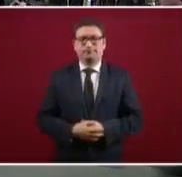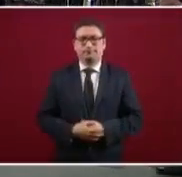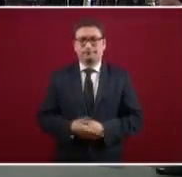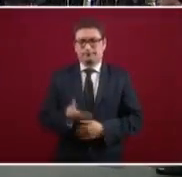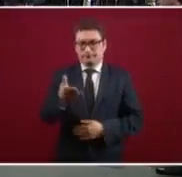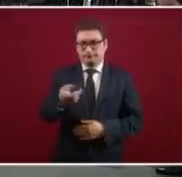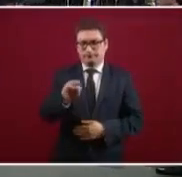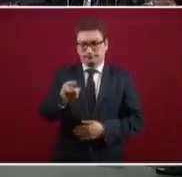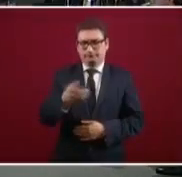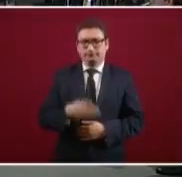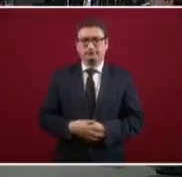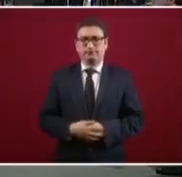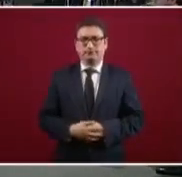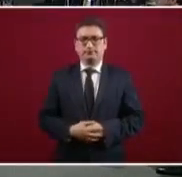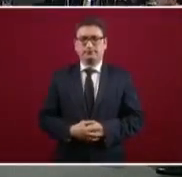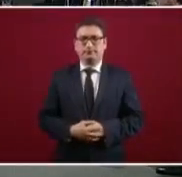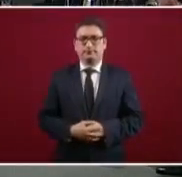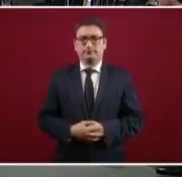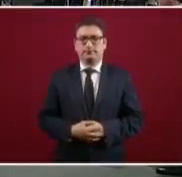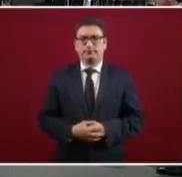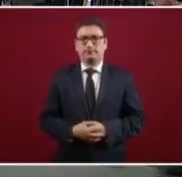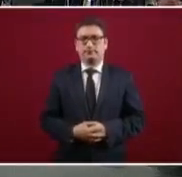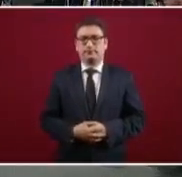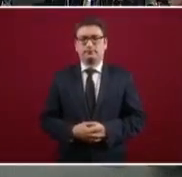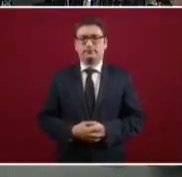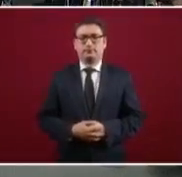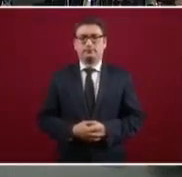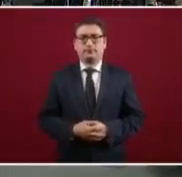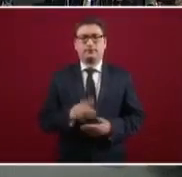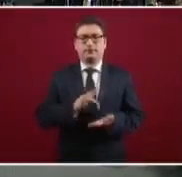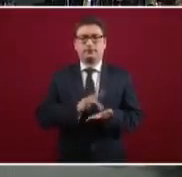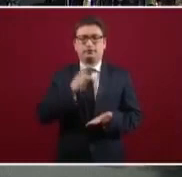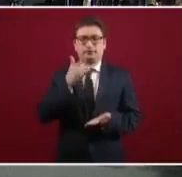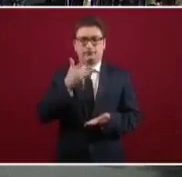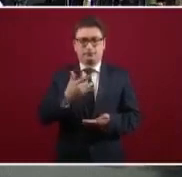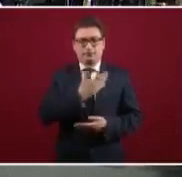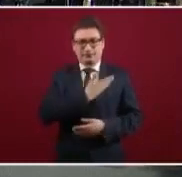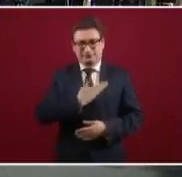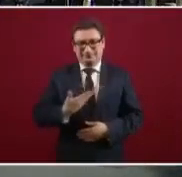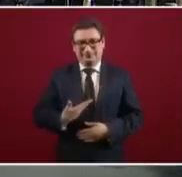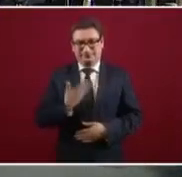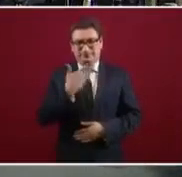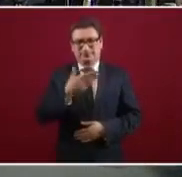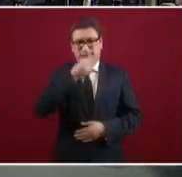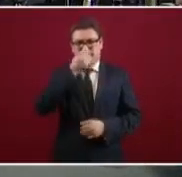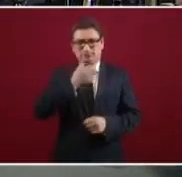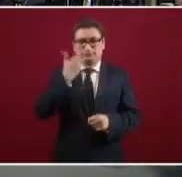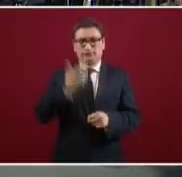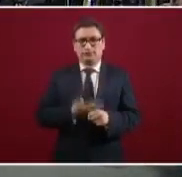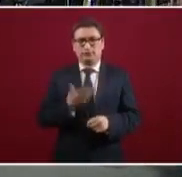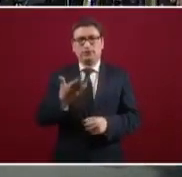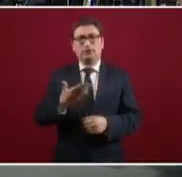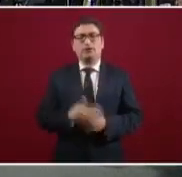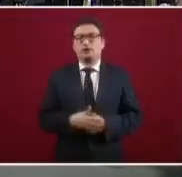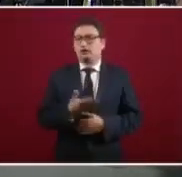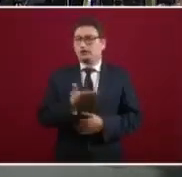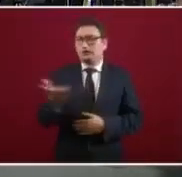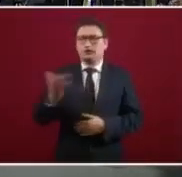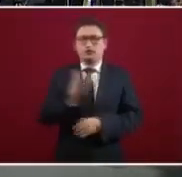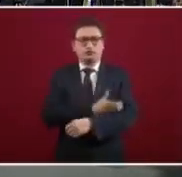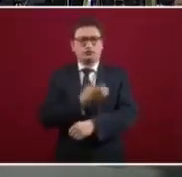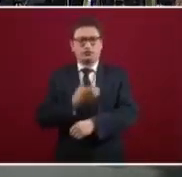y así vamos gracias señor presidentes secretarios señores